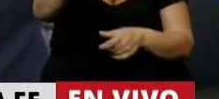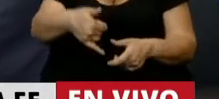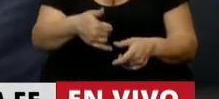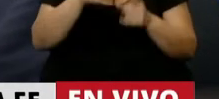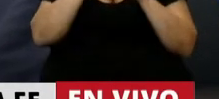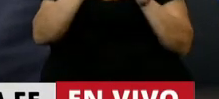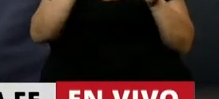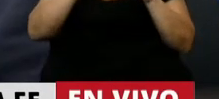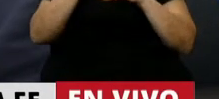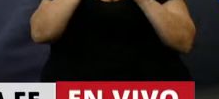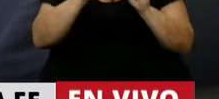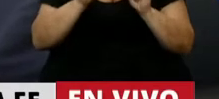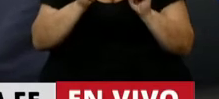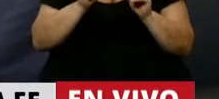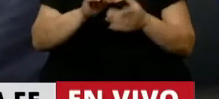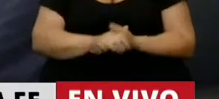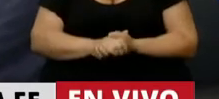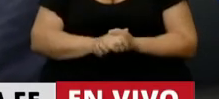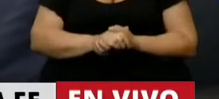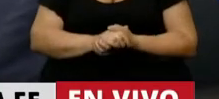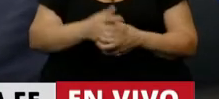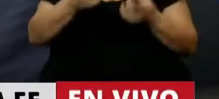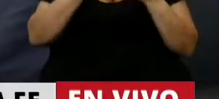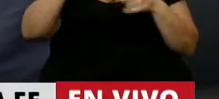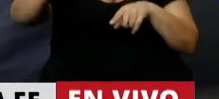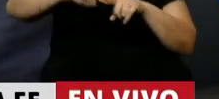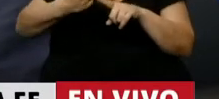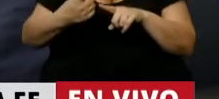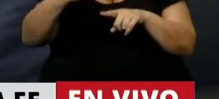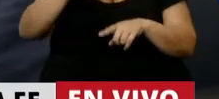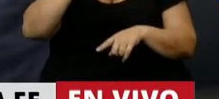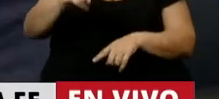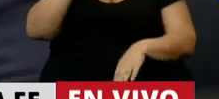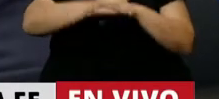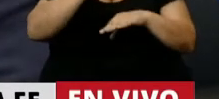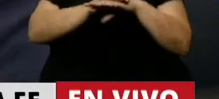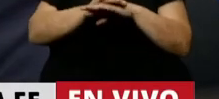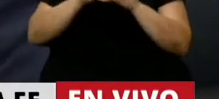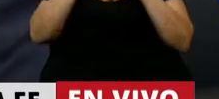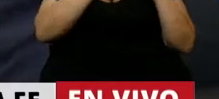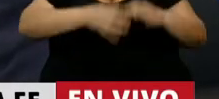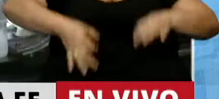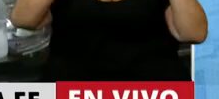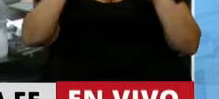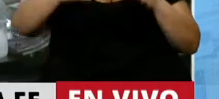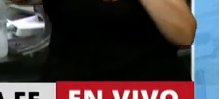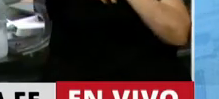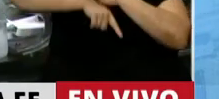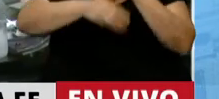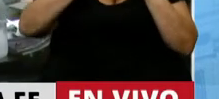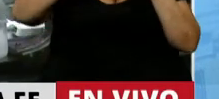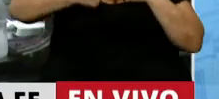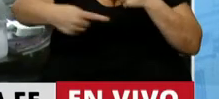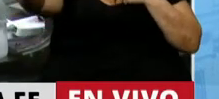la misma manera defiendo la necesidad de que la política se haga cargo de un debate profundo sobre la